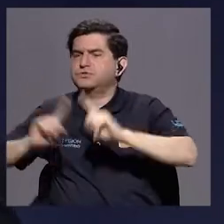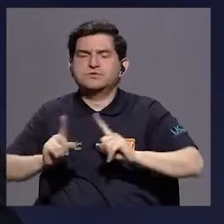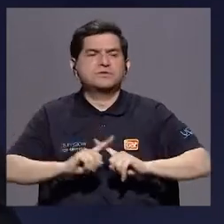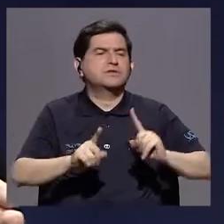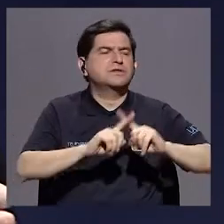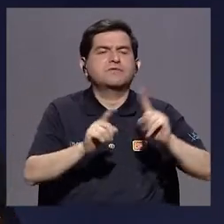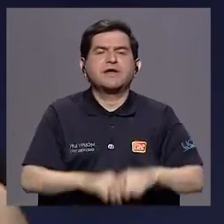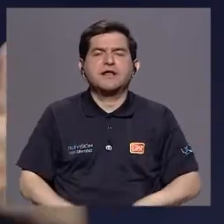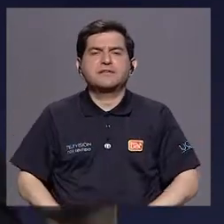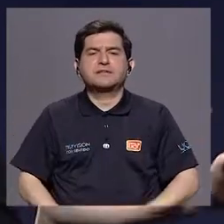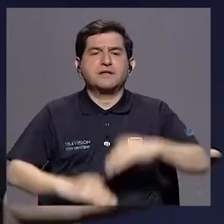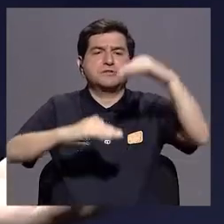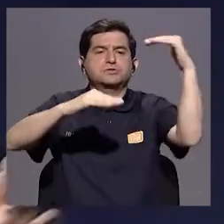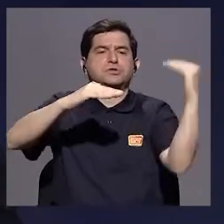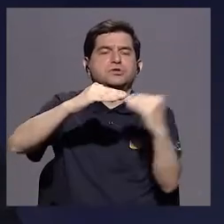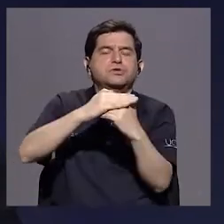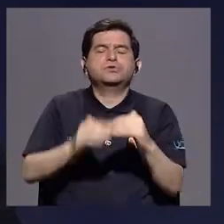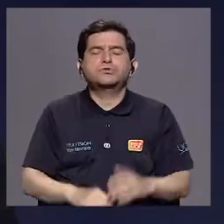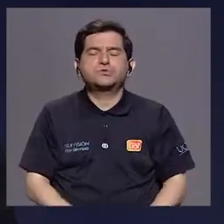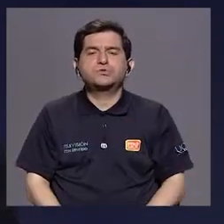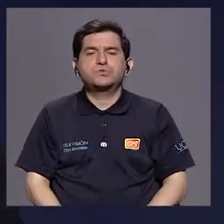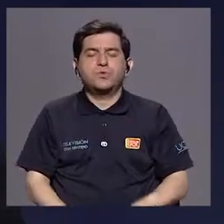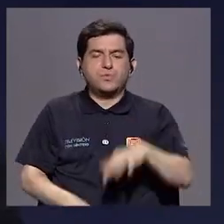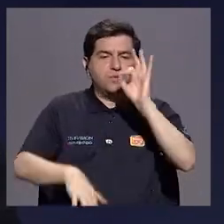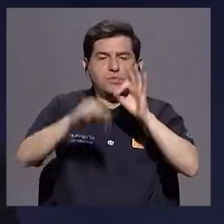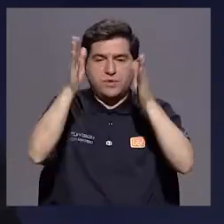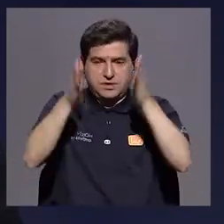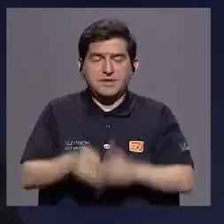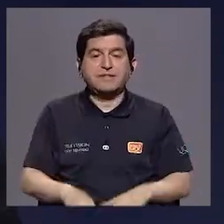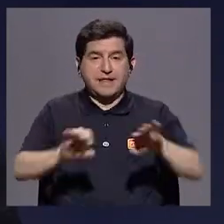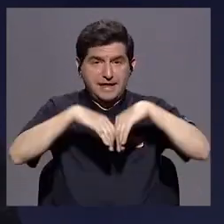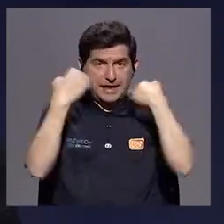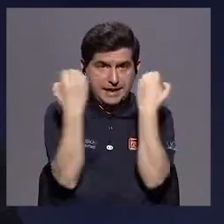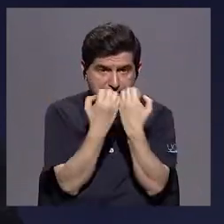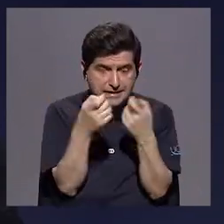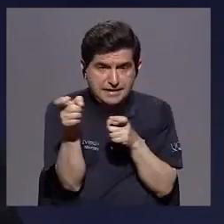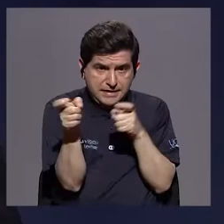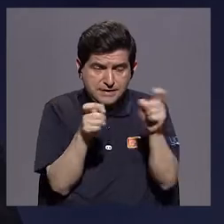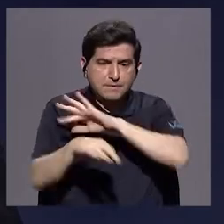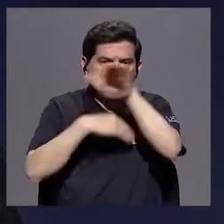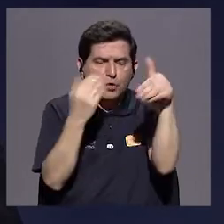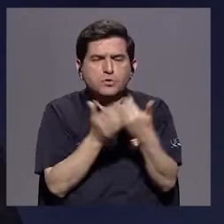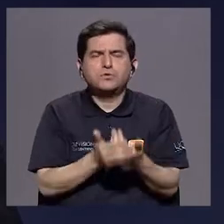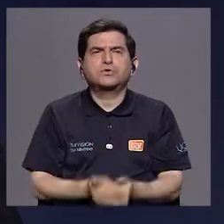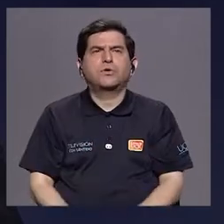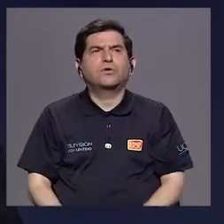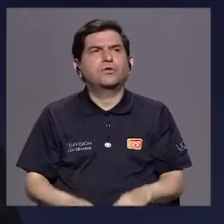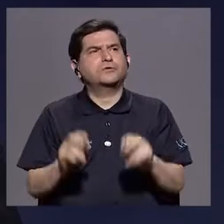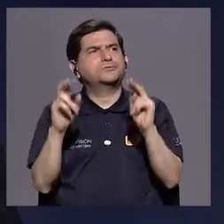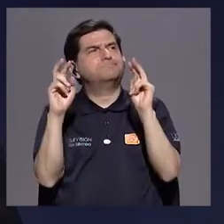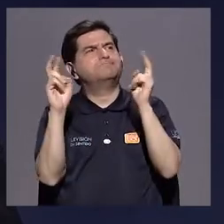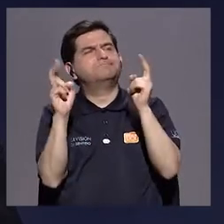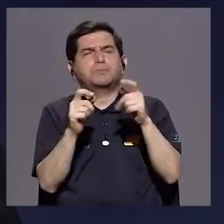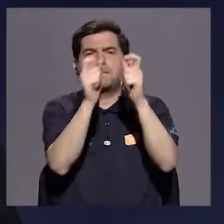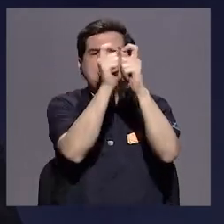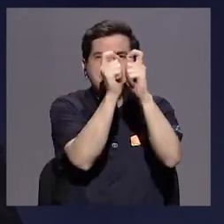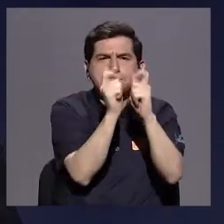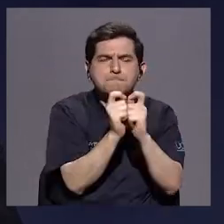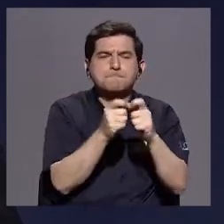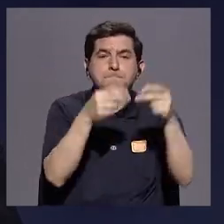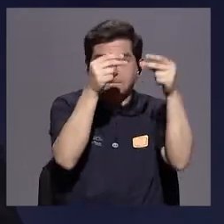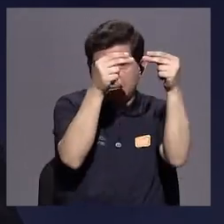como sub curadores en el equipo curatorial que ellos manejan todos estos como detalles de